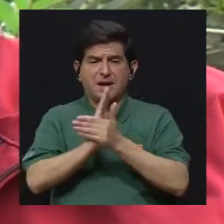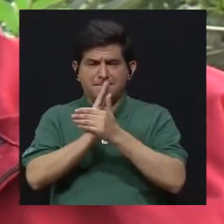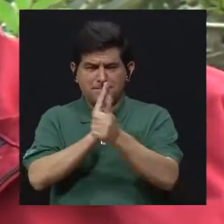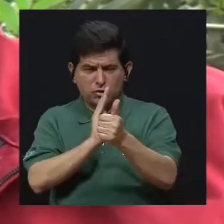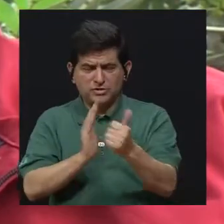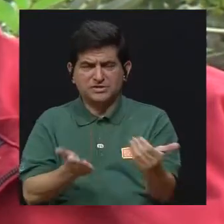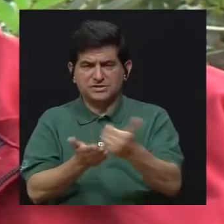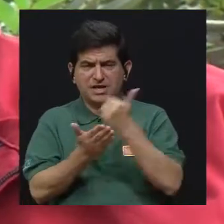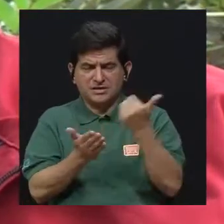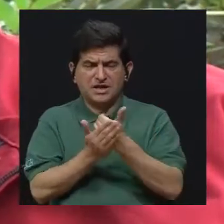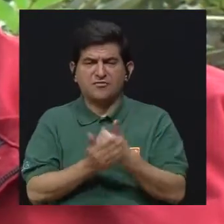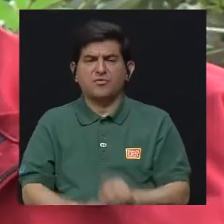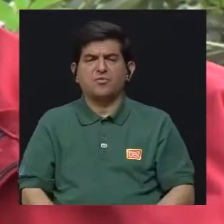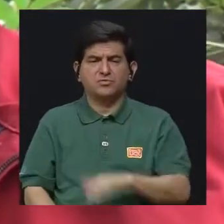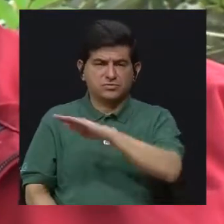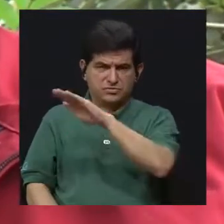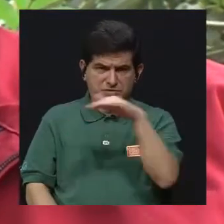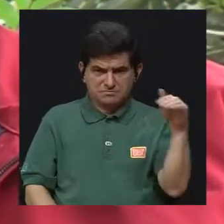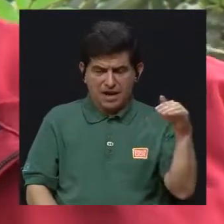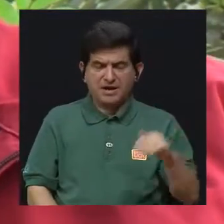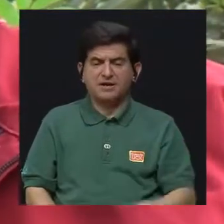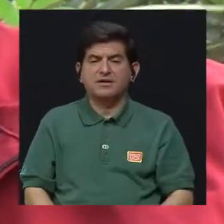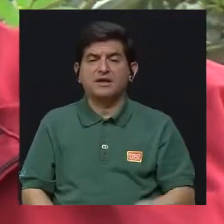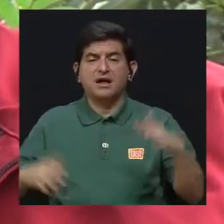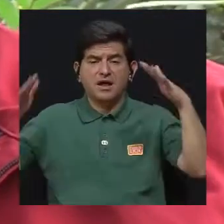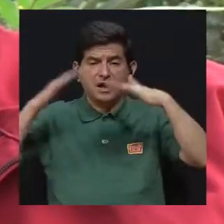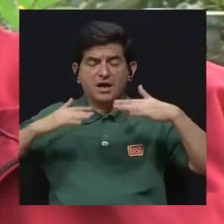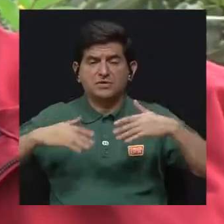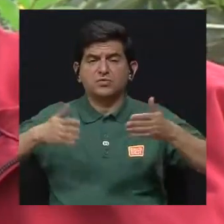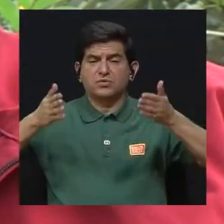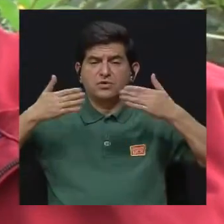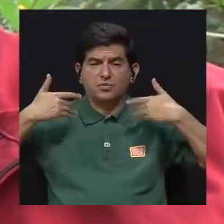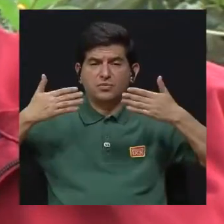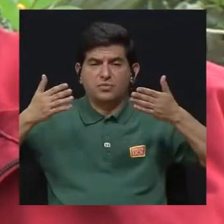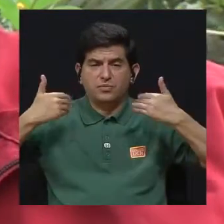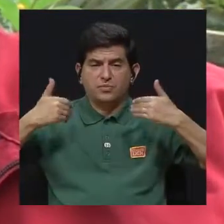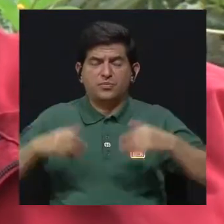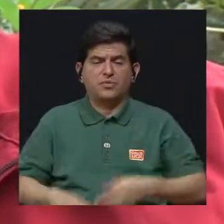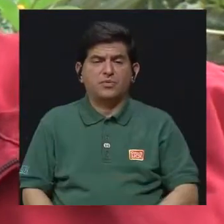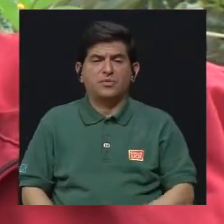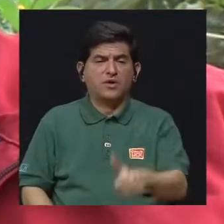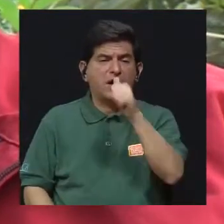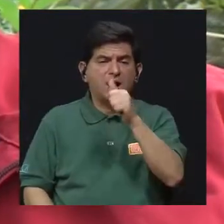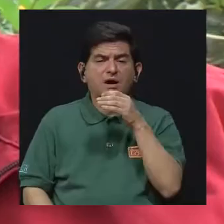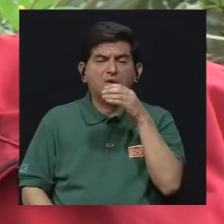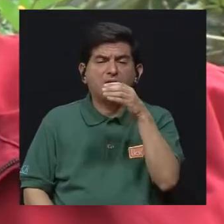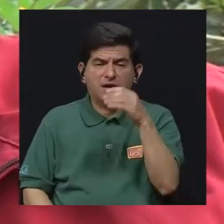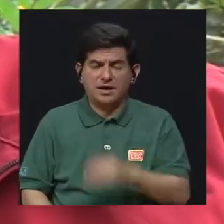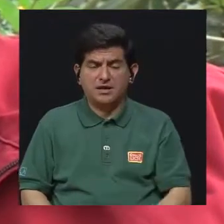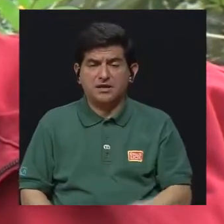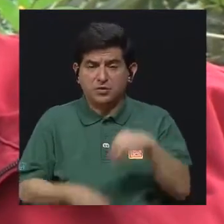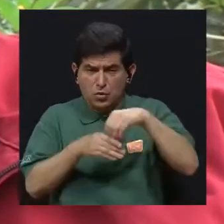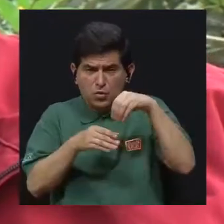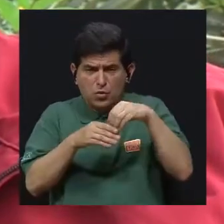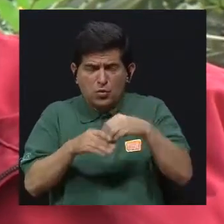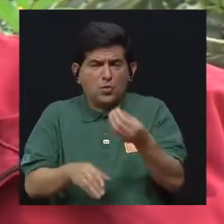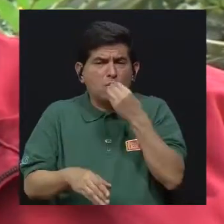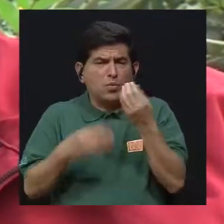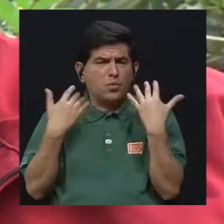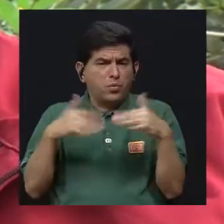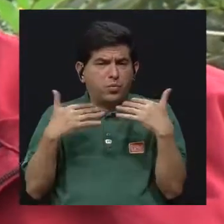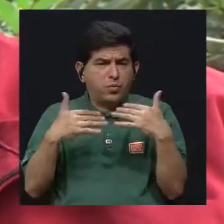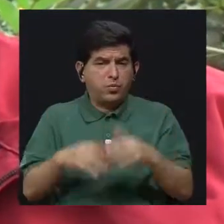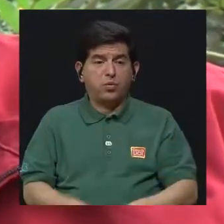de recursos marinos, porque es un clima tropical, son aguas cálidas con muchos nutrientes, entonces ahí hay un